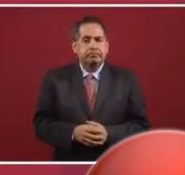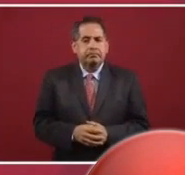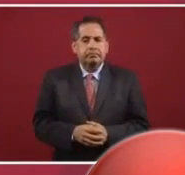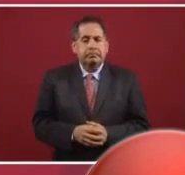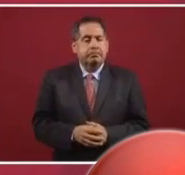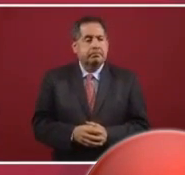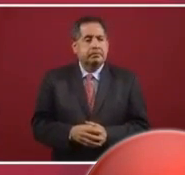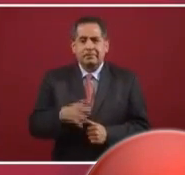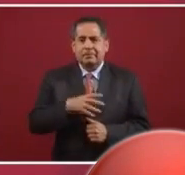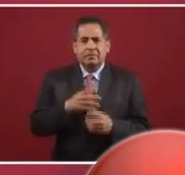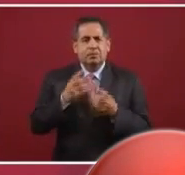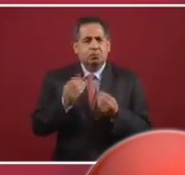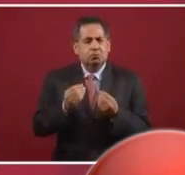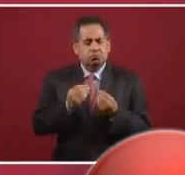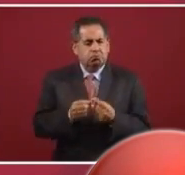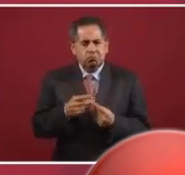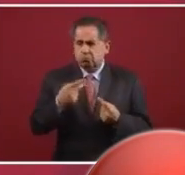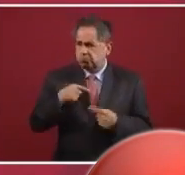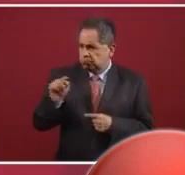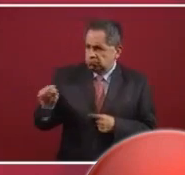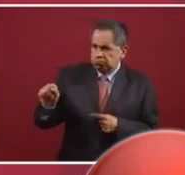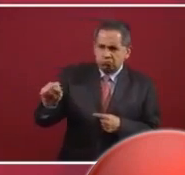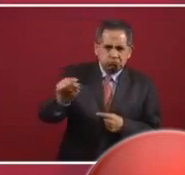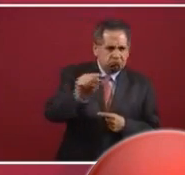muchos elementos buenos